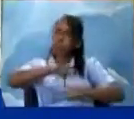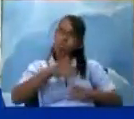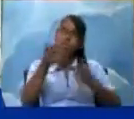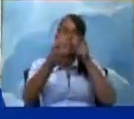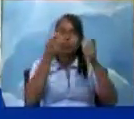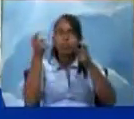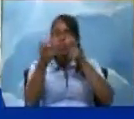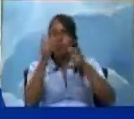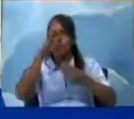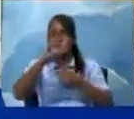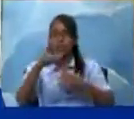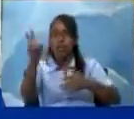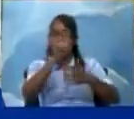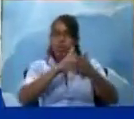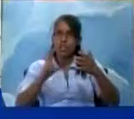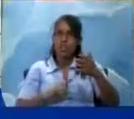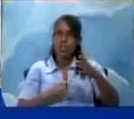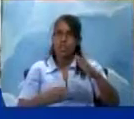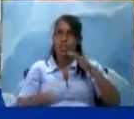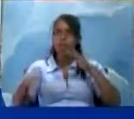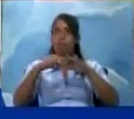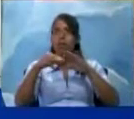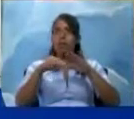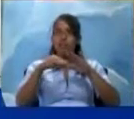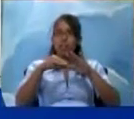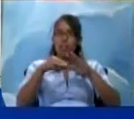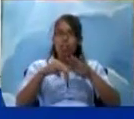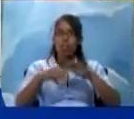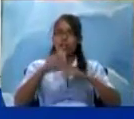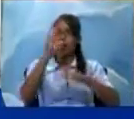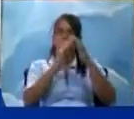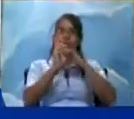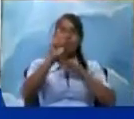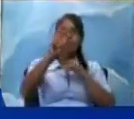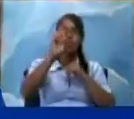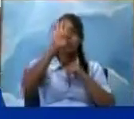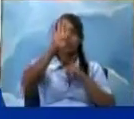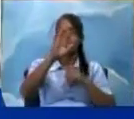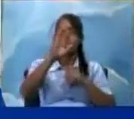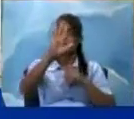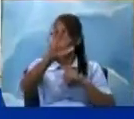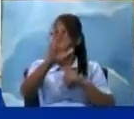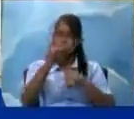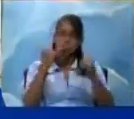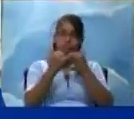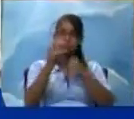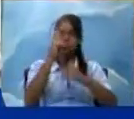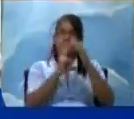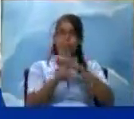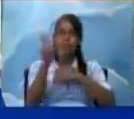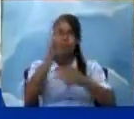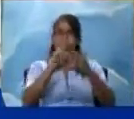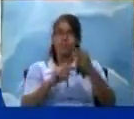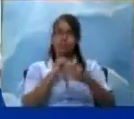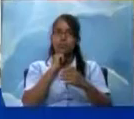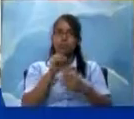buscar lo que estamos leyendo. Mateo capítulo 25, el último versículo que leí es